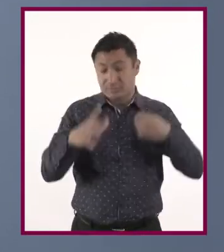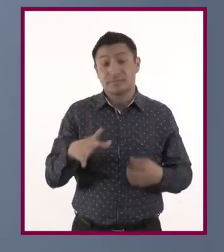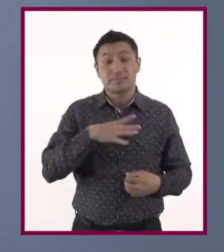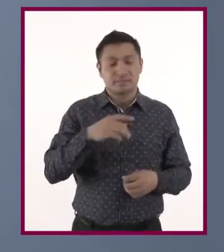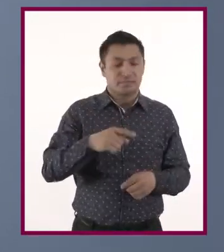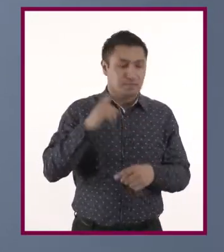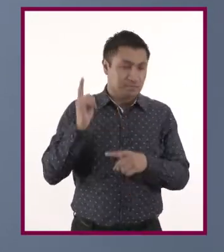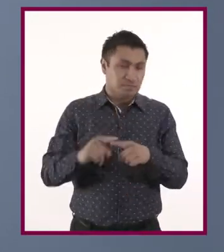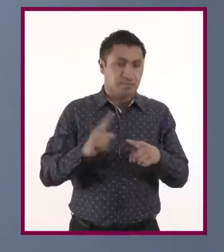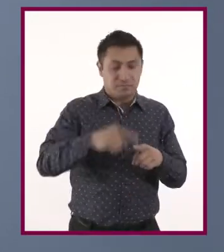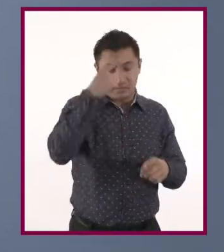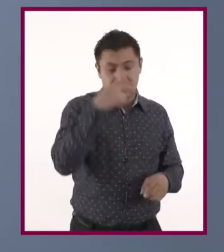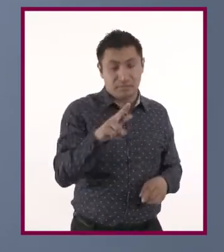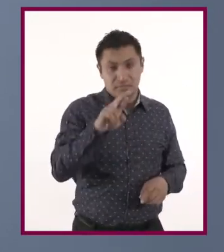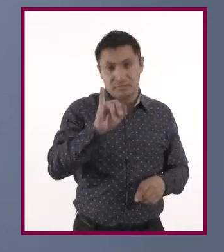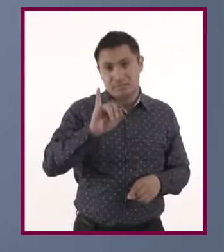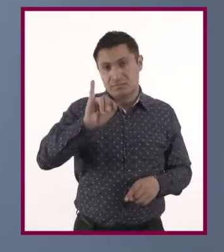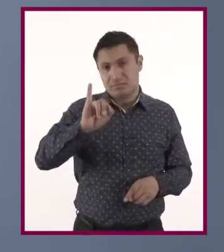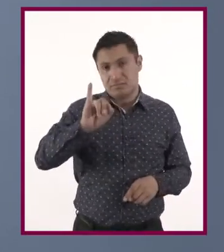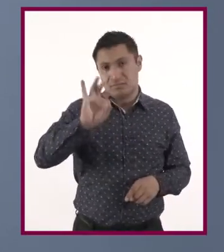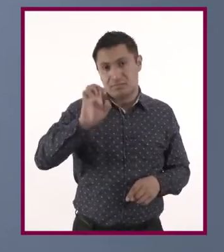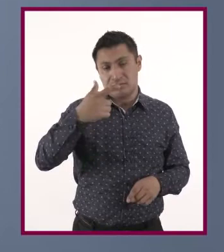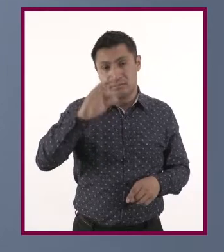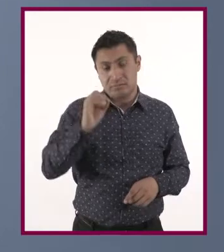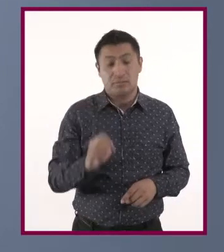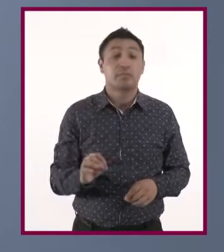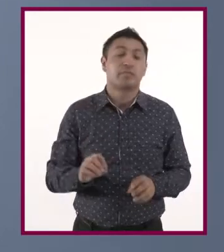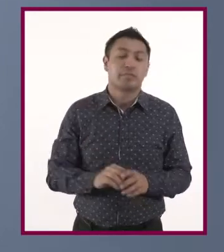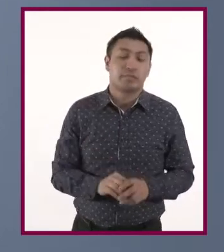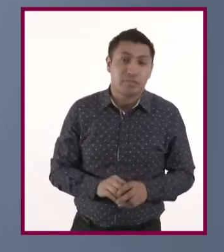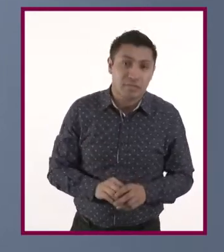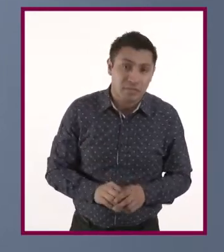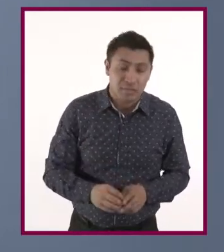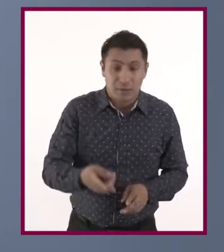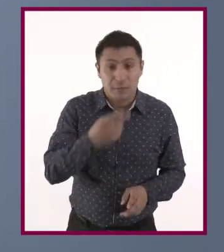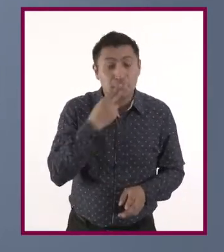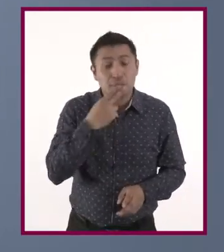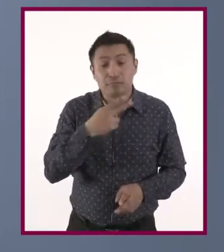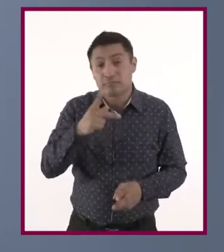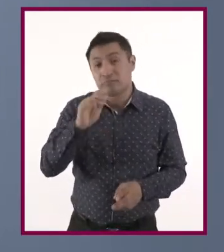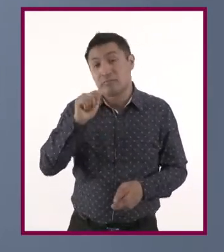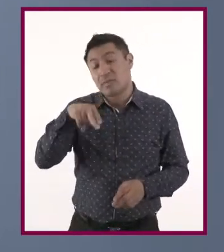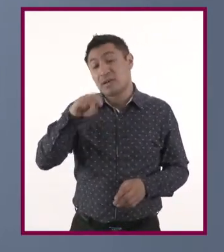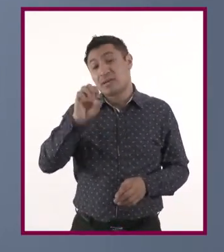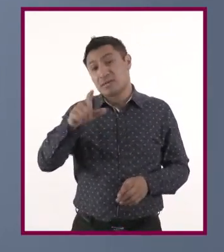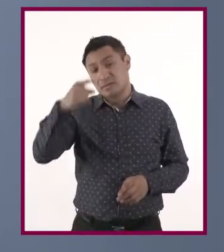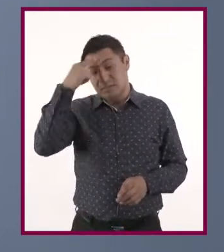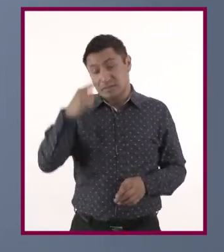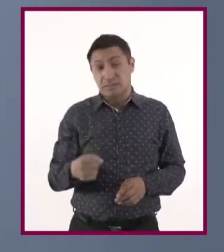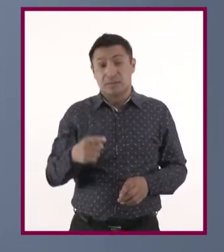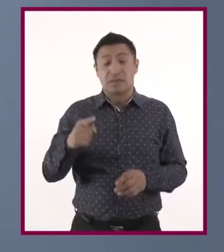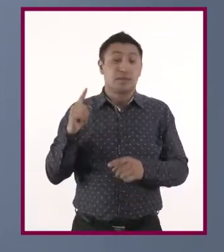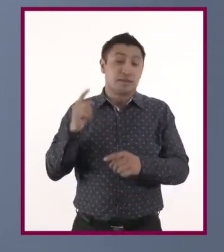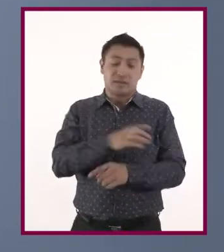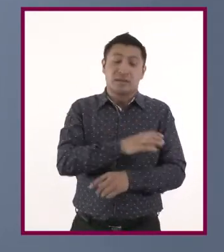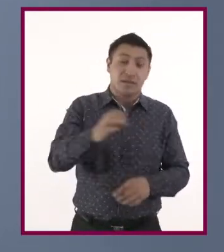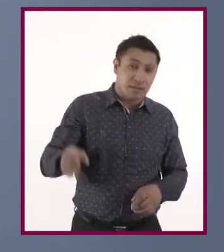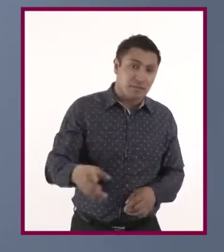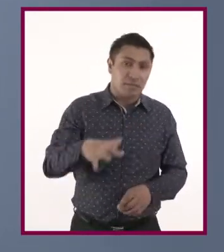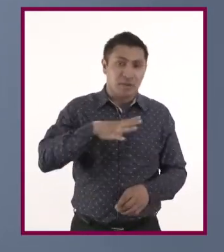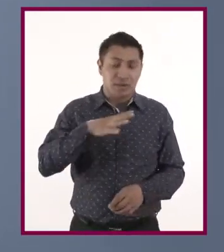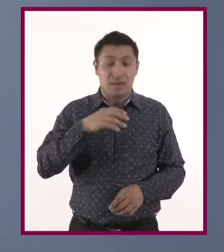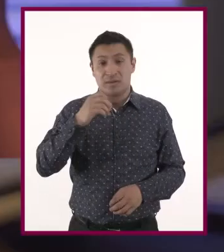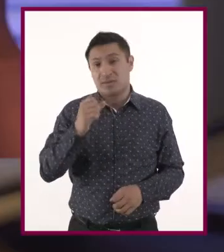riego, como los completamente automatizados y los de presión, que usan paneles solares, y los de pivot, que usan